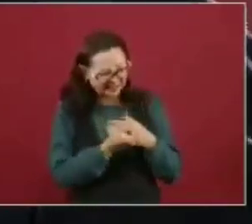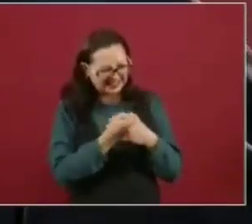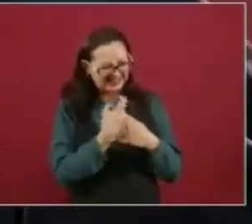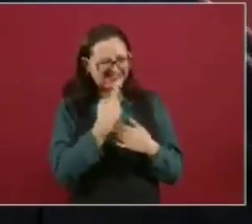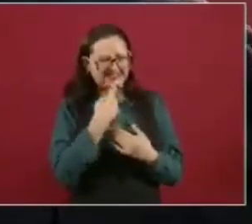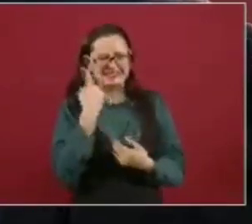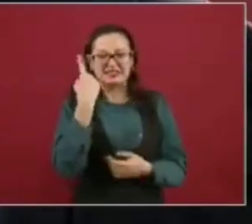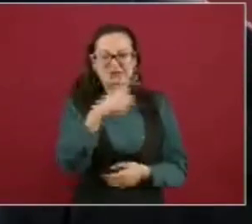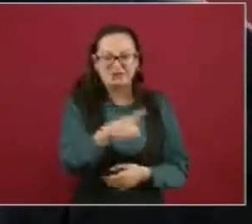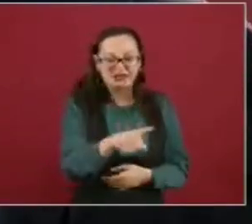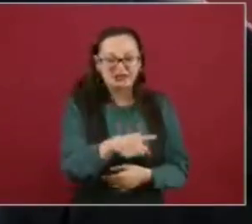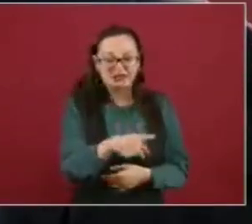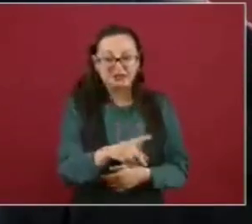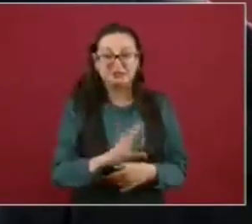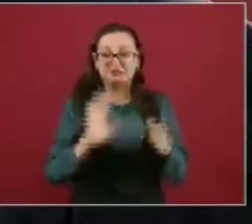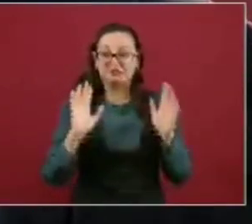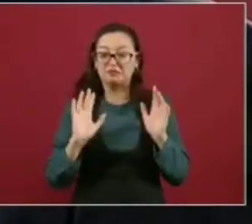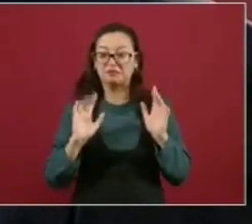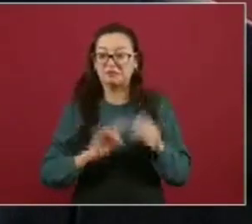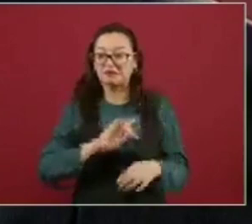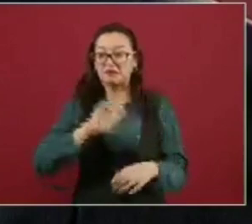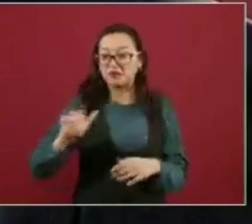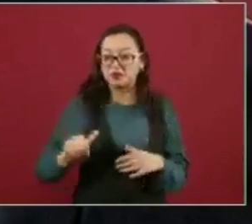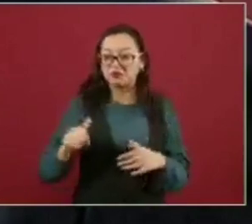3 días después.